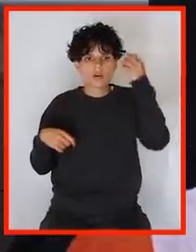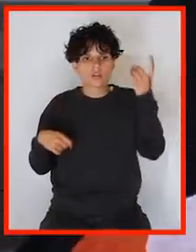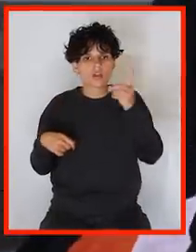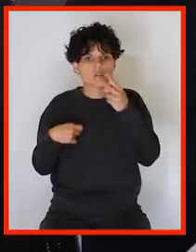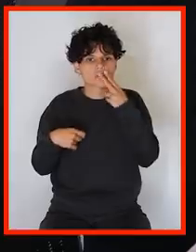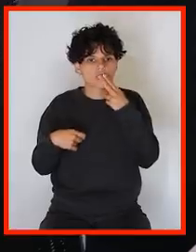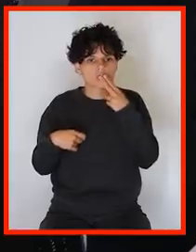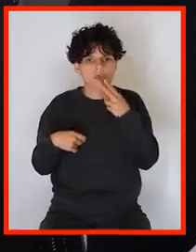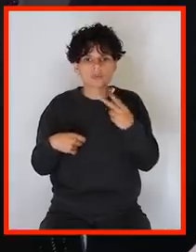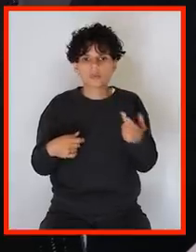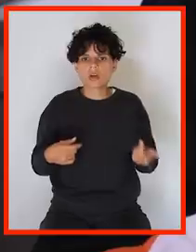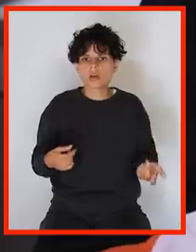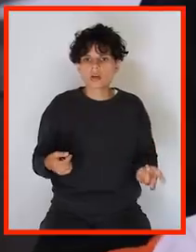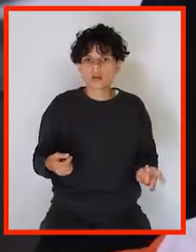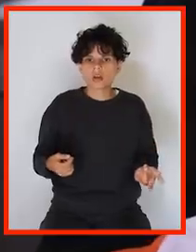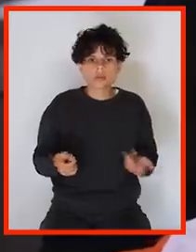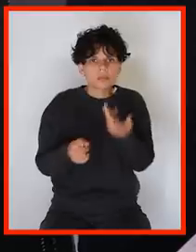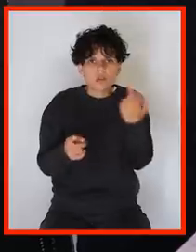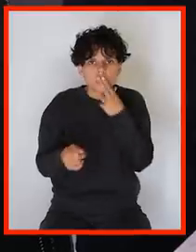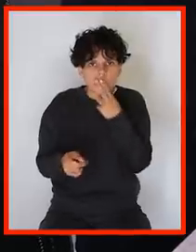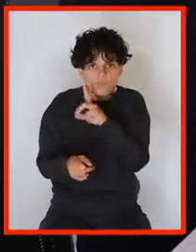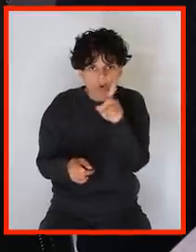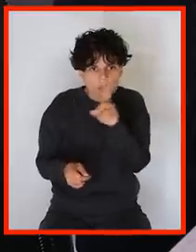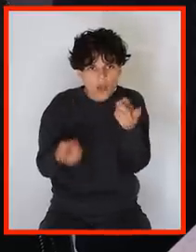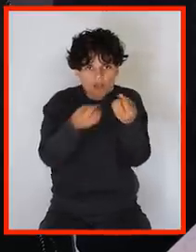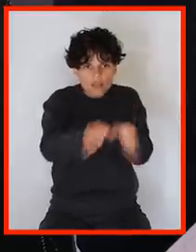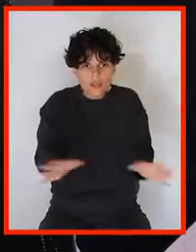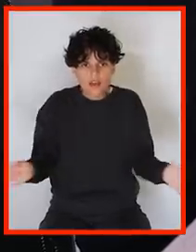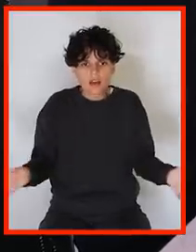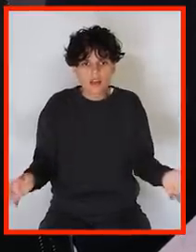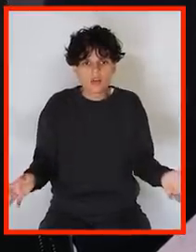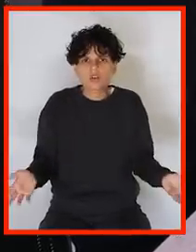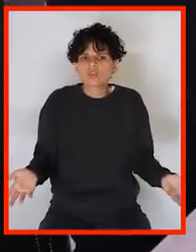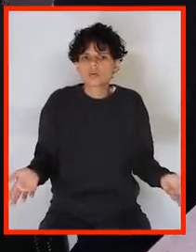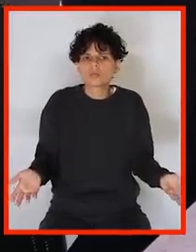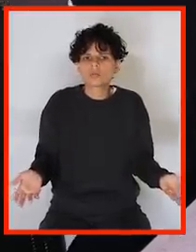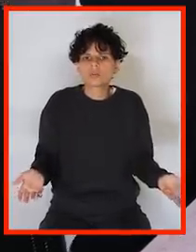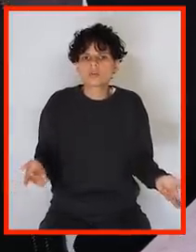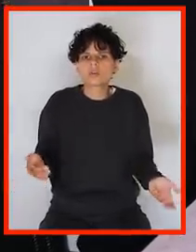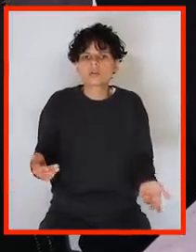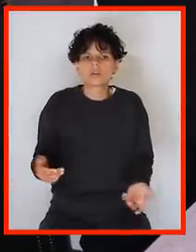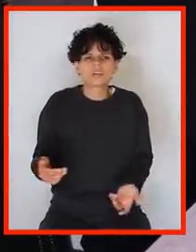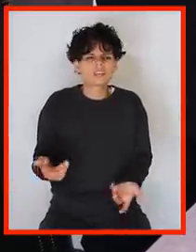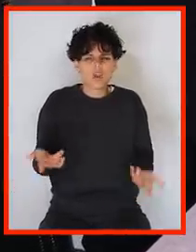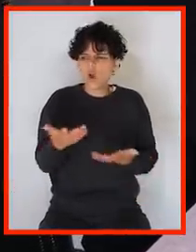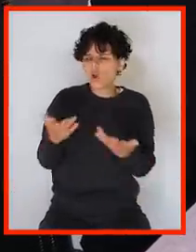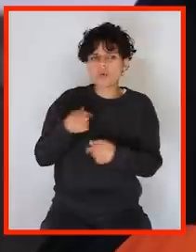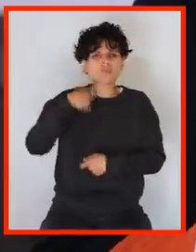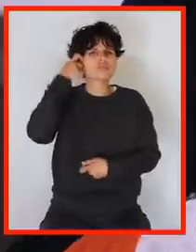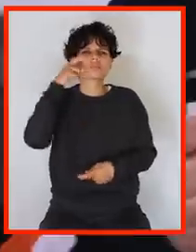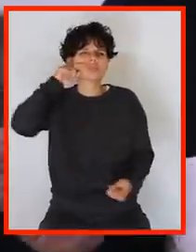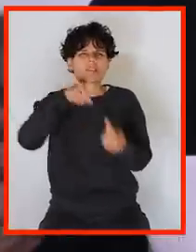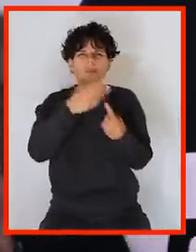acordé que no fumo. No fumo, sino... Es que no fumo. No, pero voy a una fumada con el clip, po. No, voy a una fumada el mío. ¿Cómo el clip? Me lo devolví. ¿Cómo el